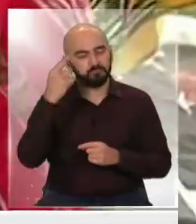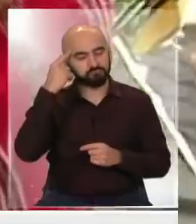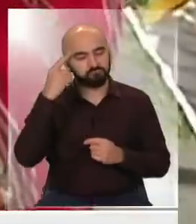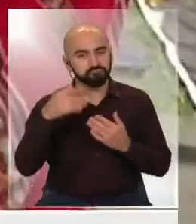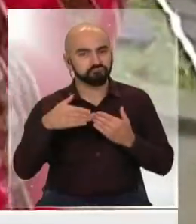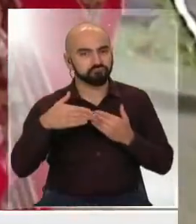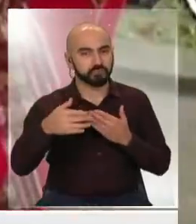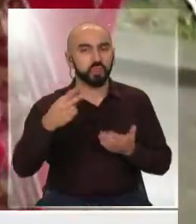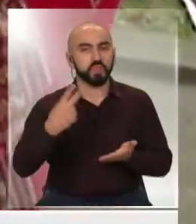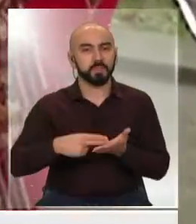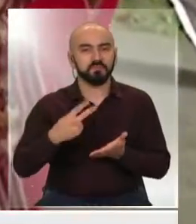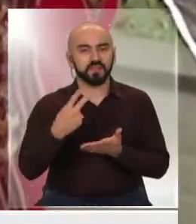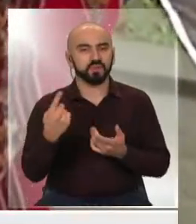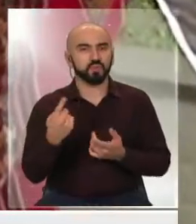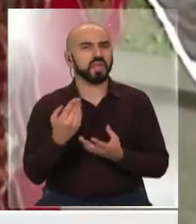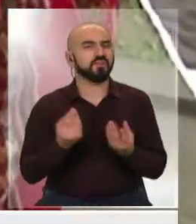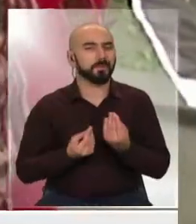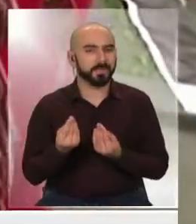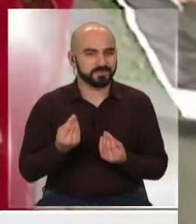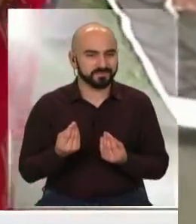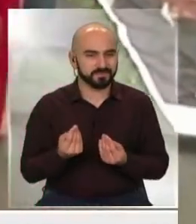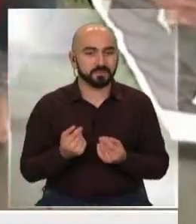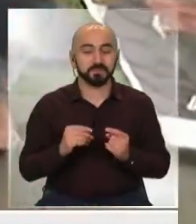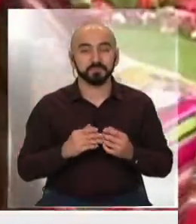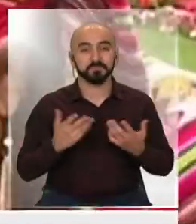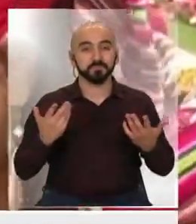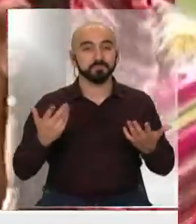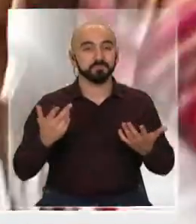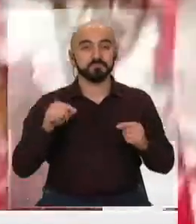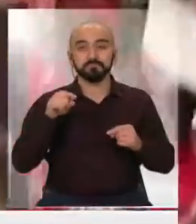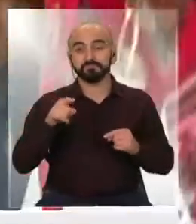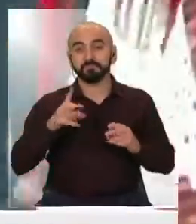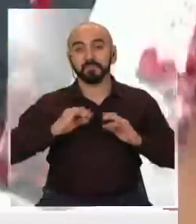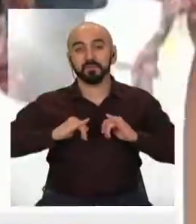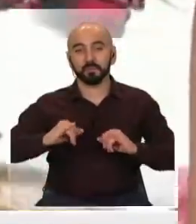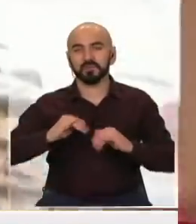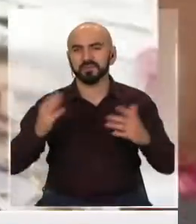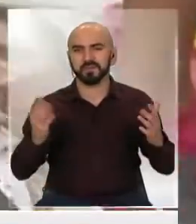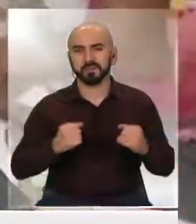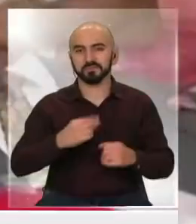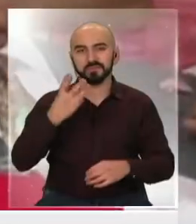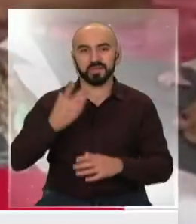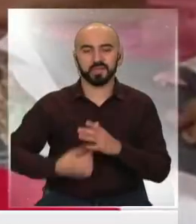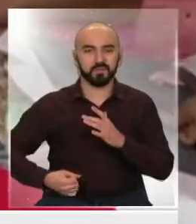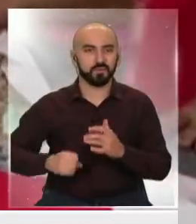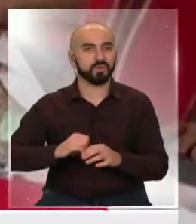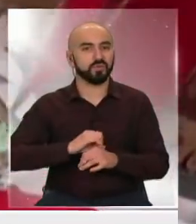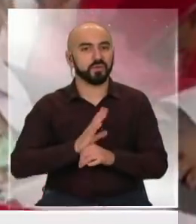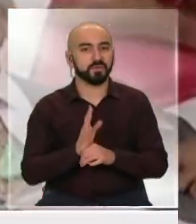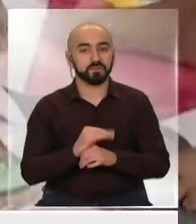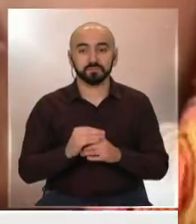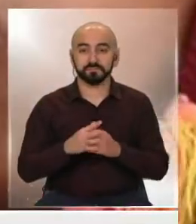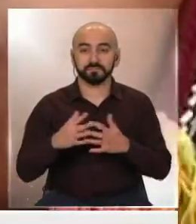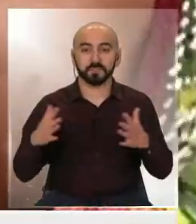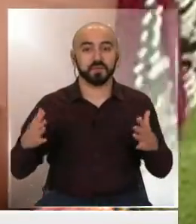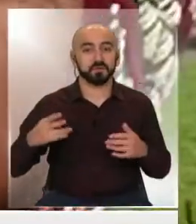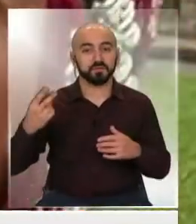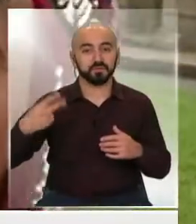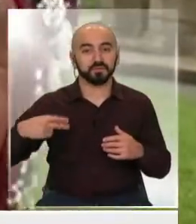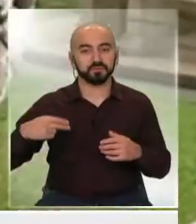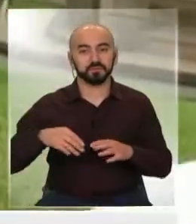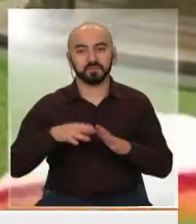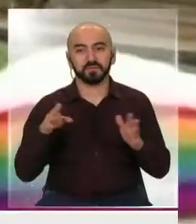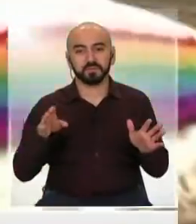oportunidad para el 2021 primero vaticinaron el fin de la pandemia el coronavirus que gran noticia nos dijeron que la